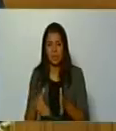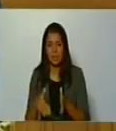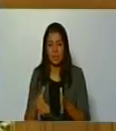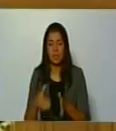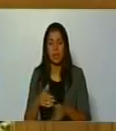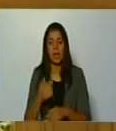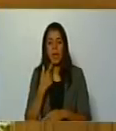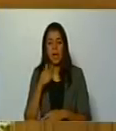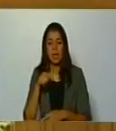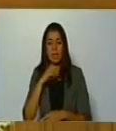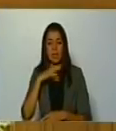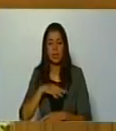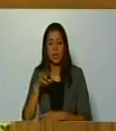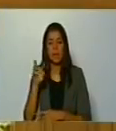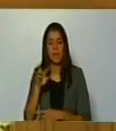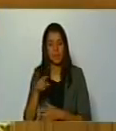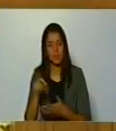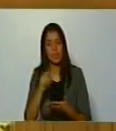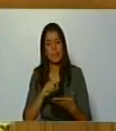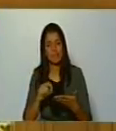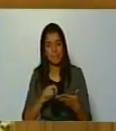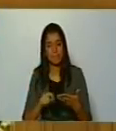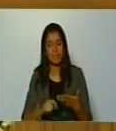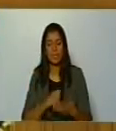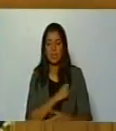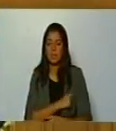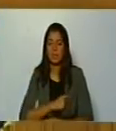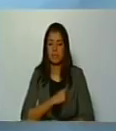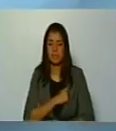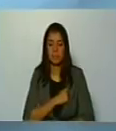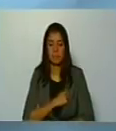sepulcral en la historia de este país.